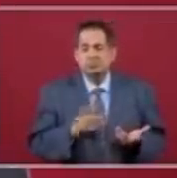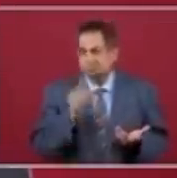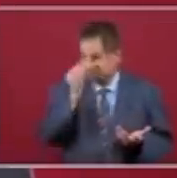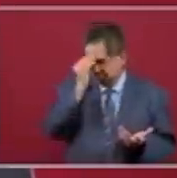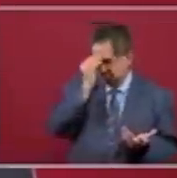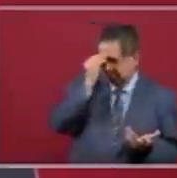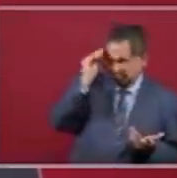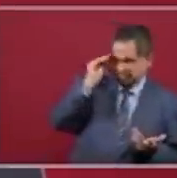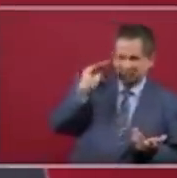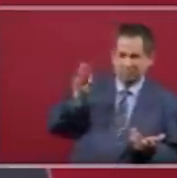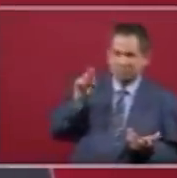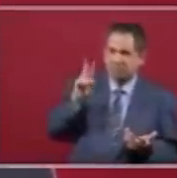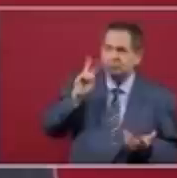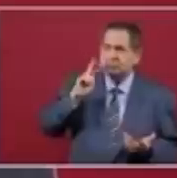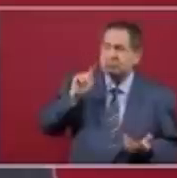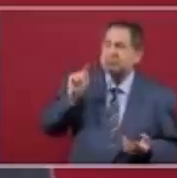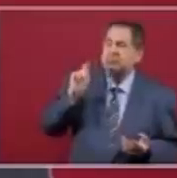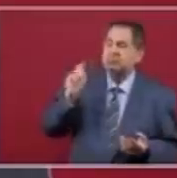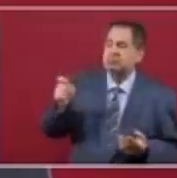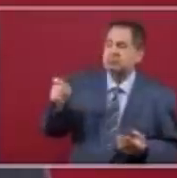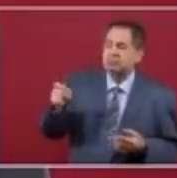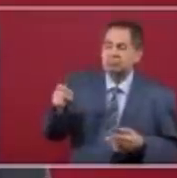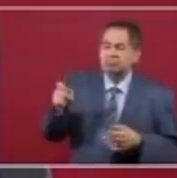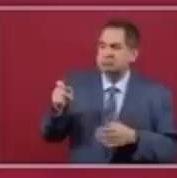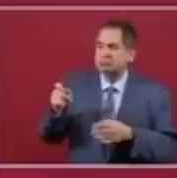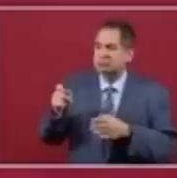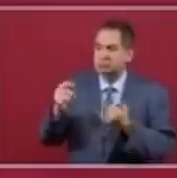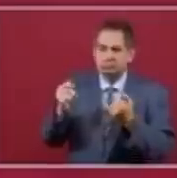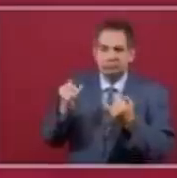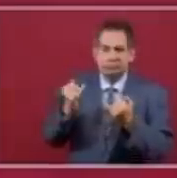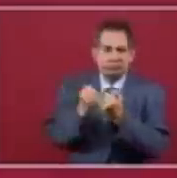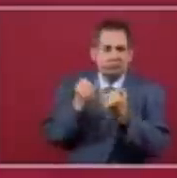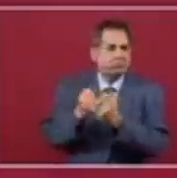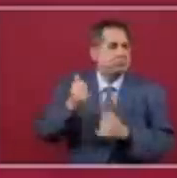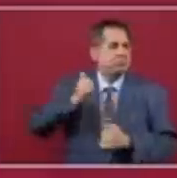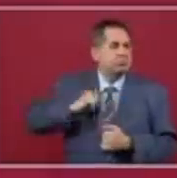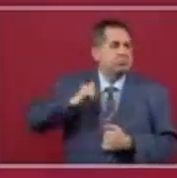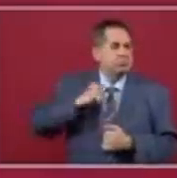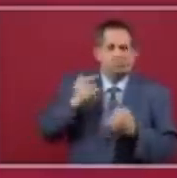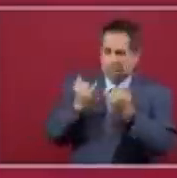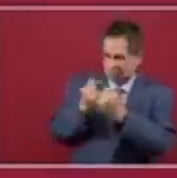vernos a nosotros convertidos en lo mismo.